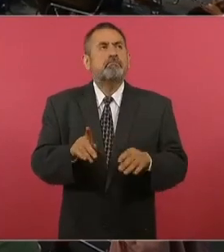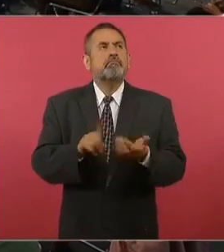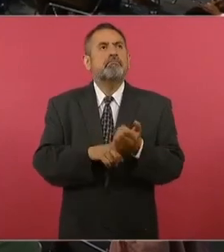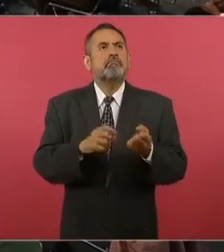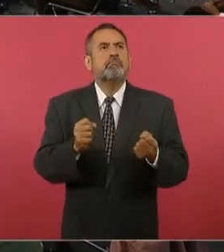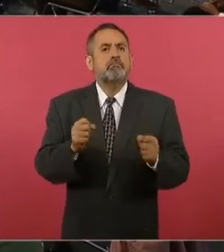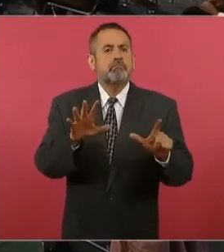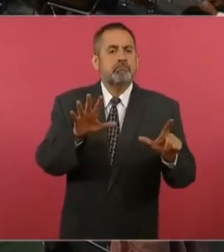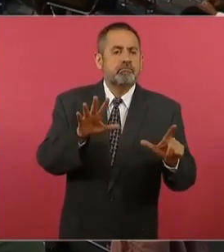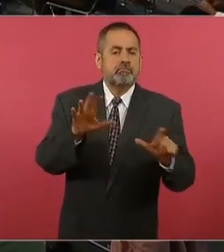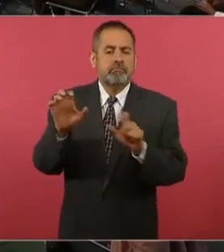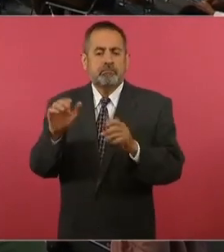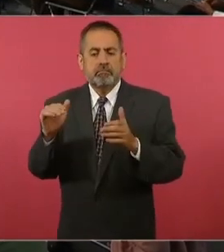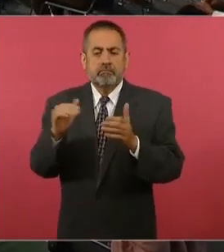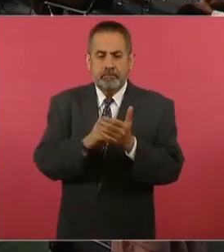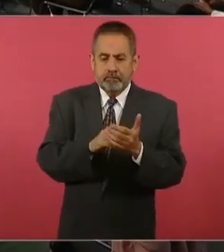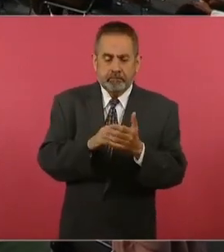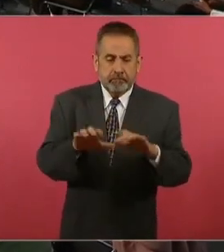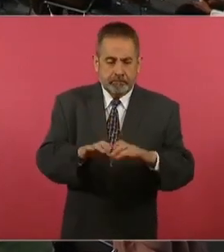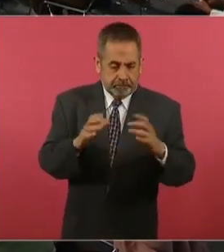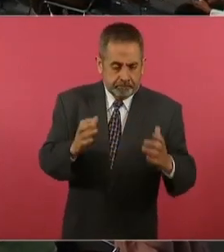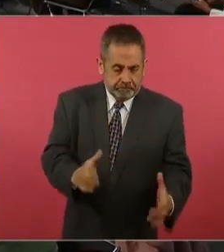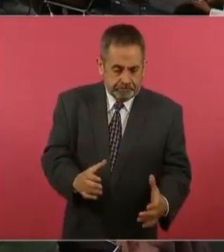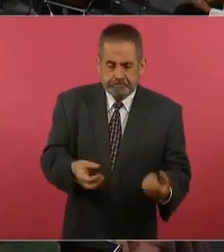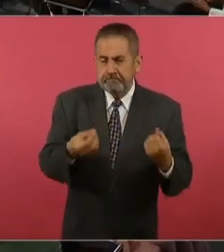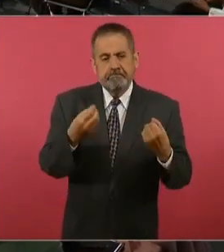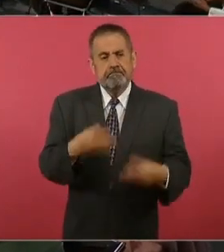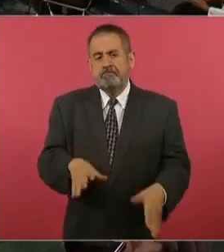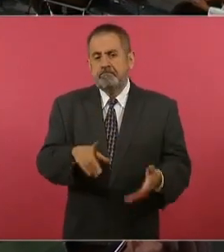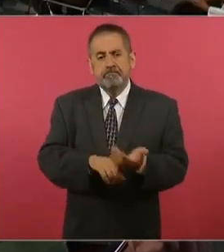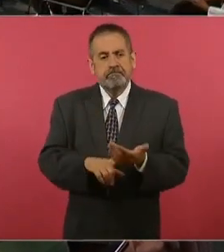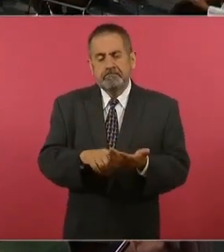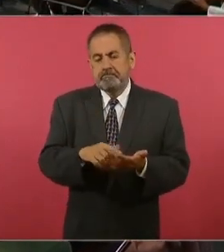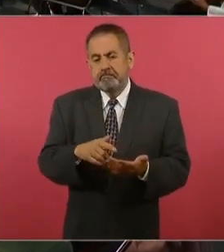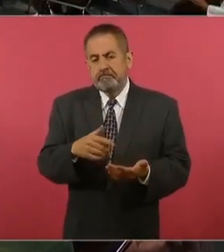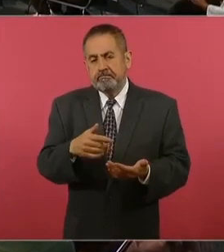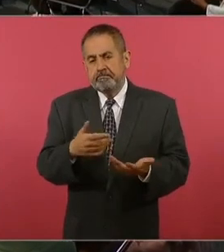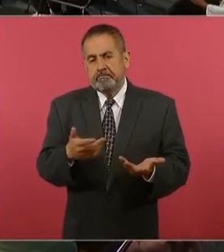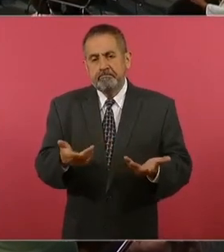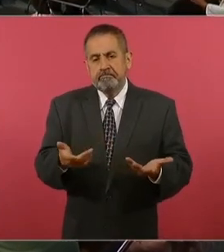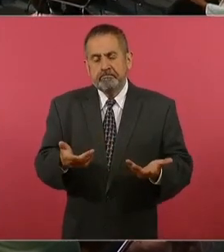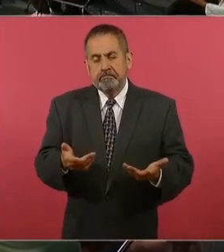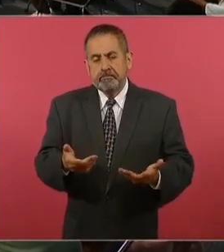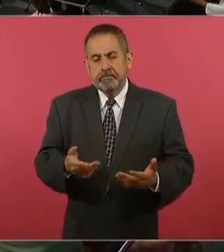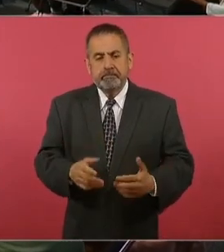de 700,000 barriles perdidos.